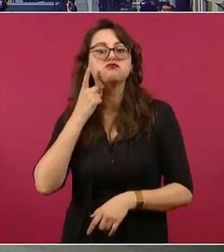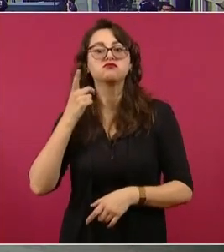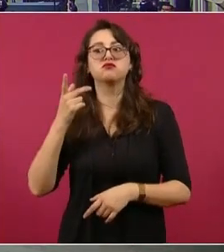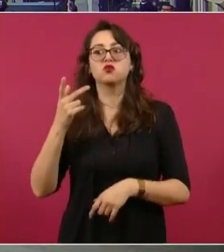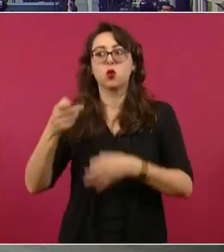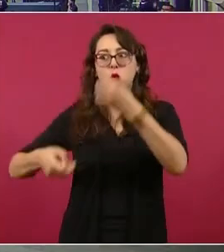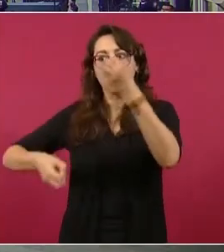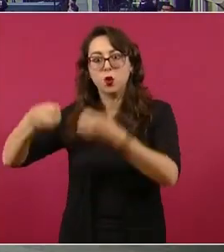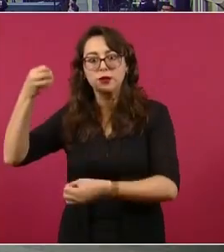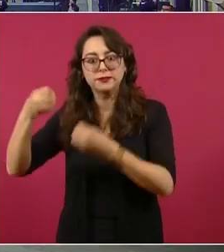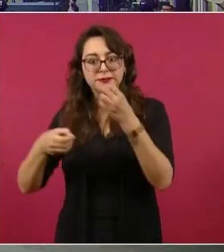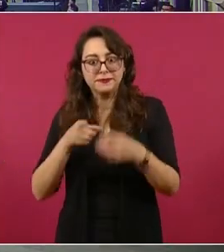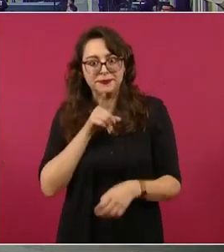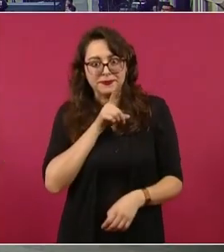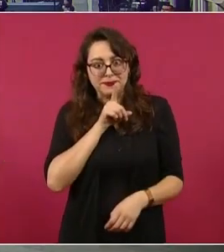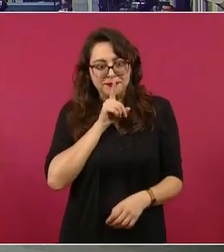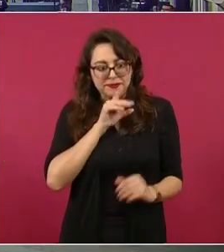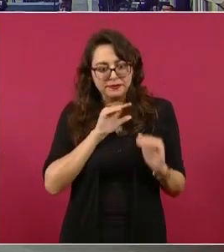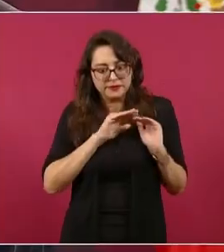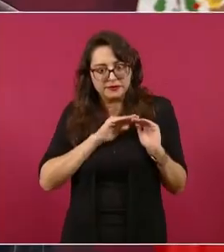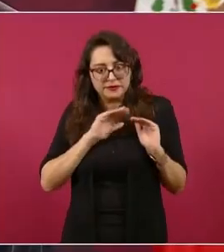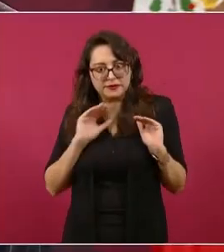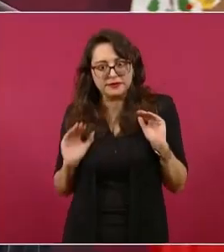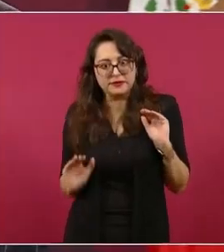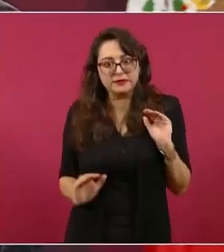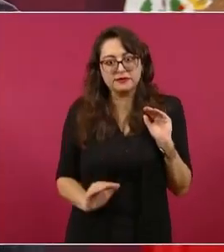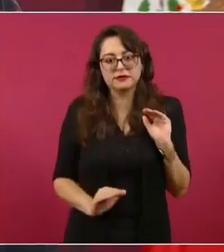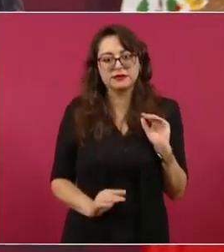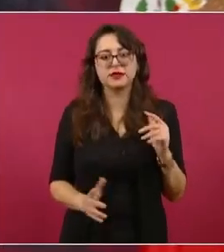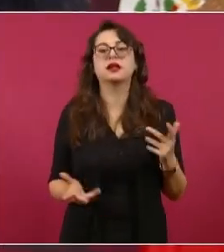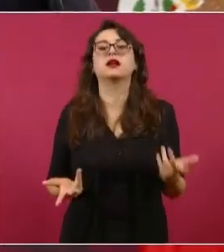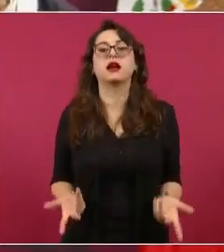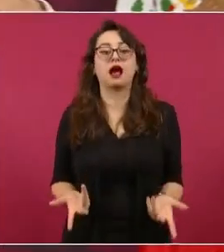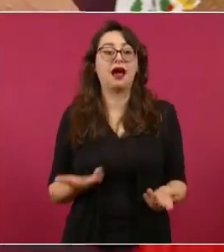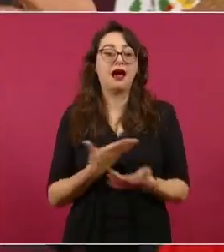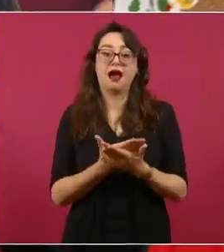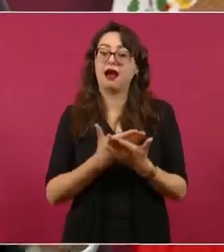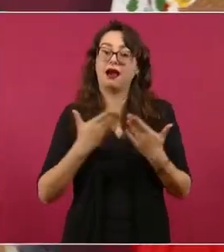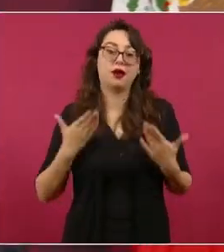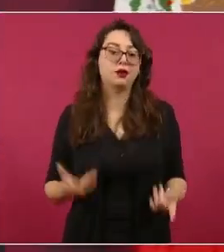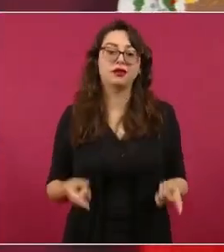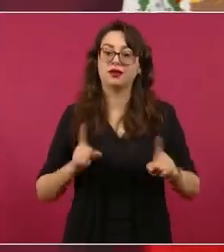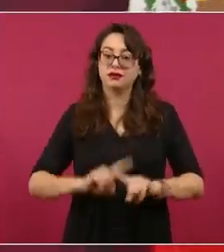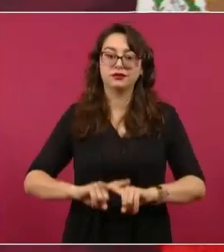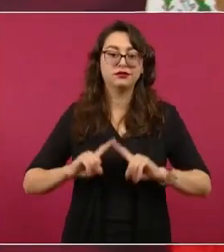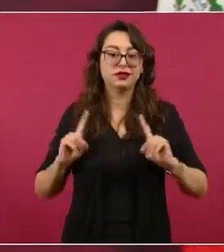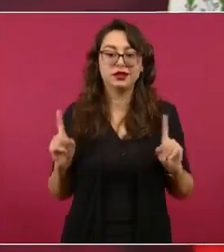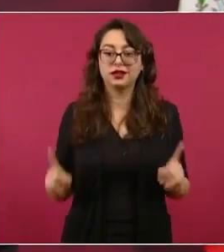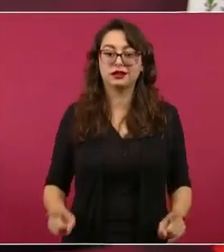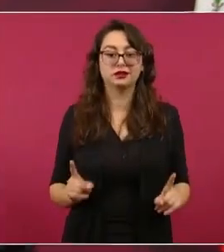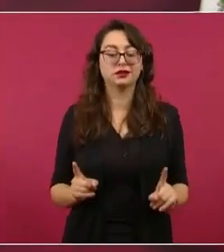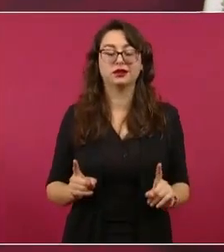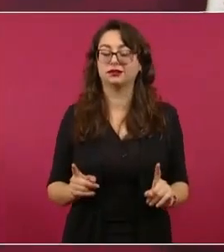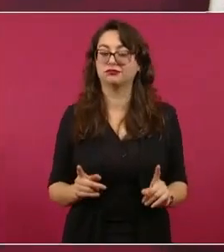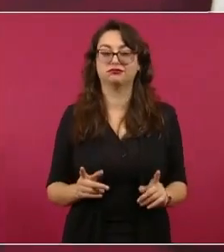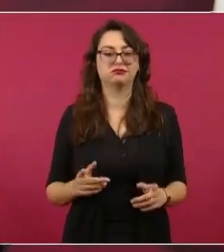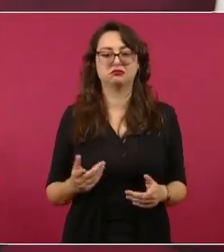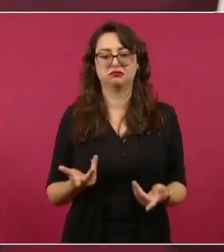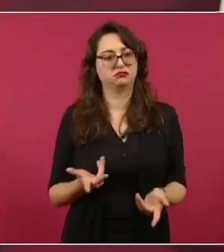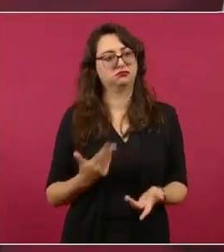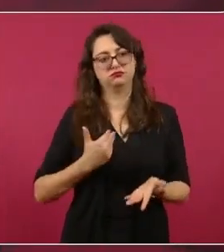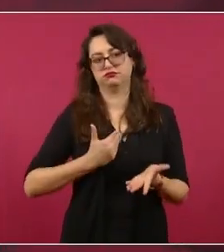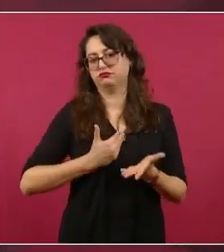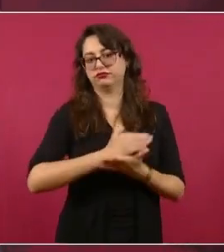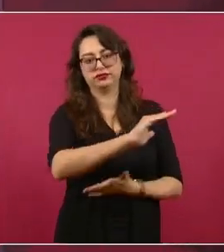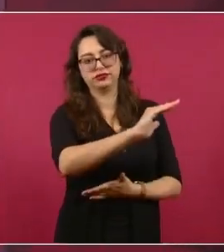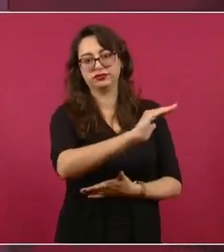Entonces, eso era lo que predominaba. Entonces, como han cambiado las cosas, ahora diario